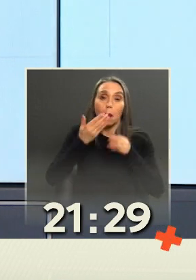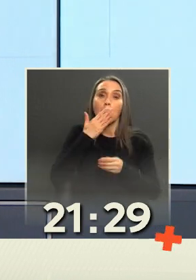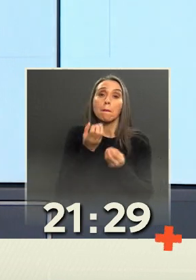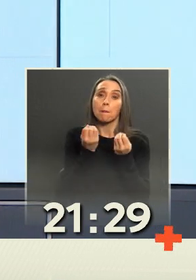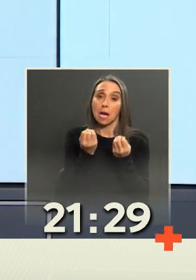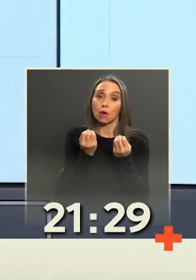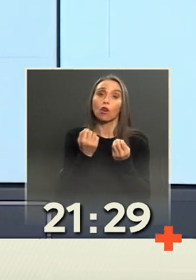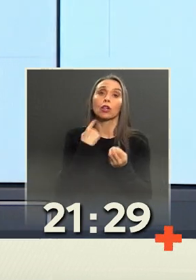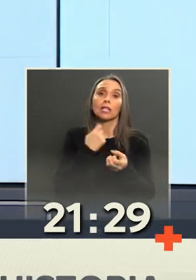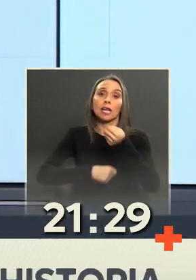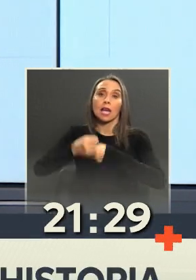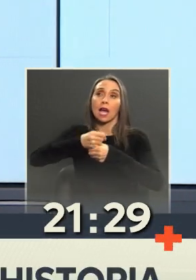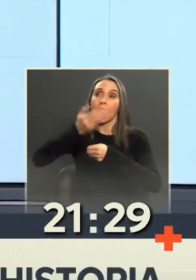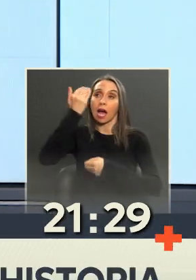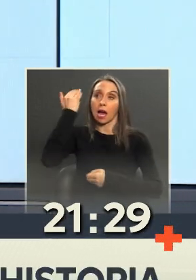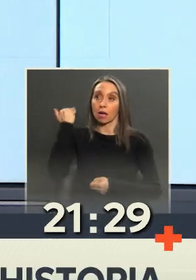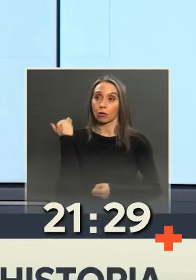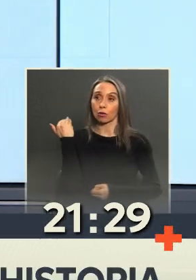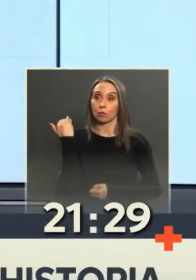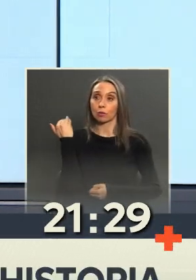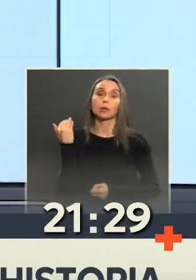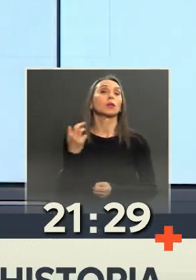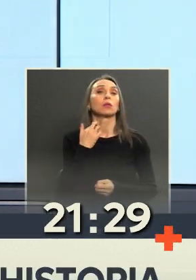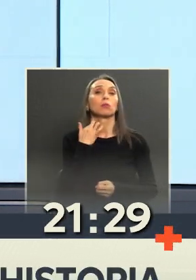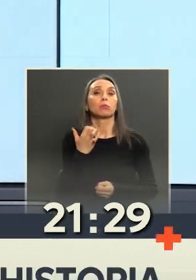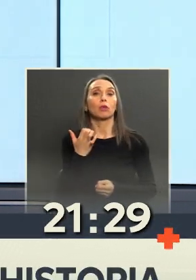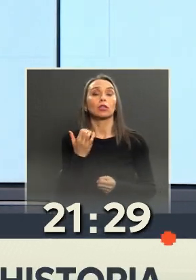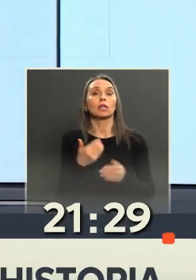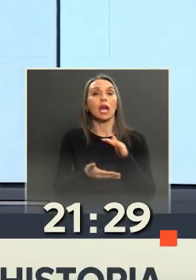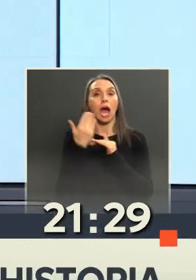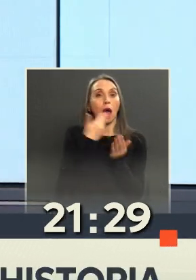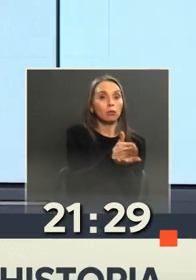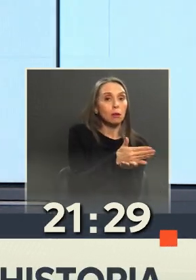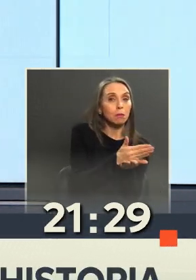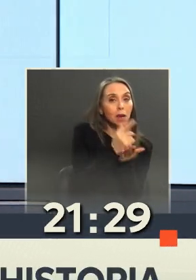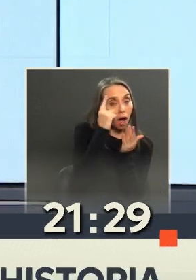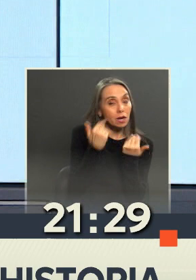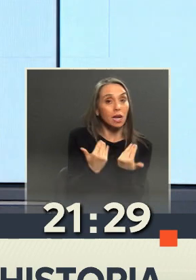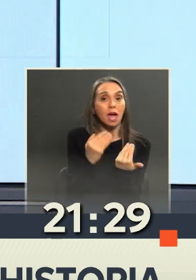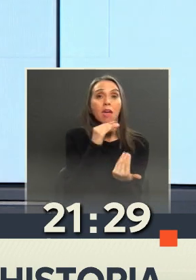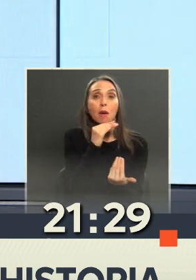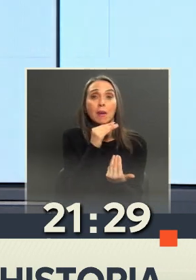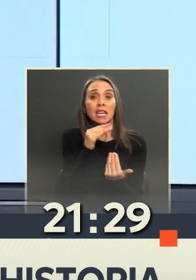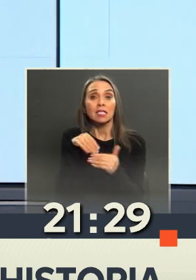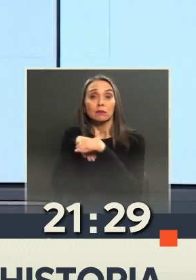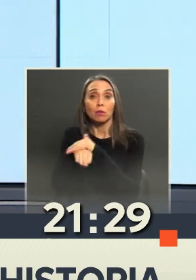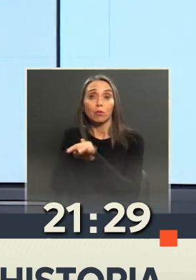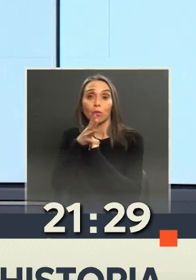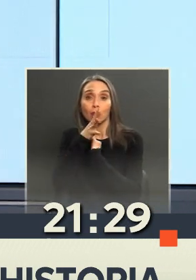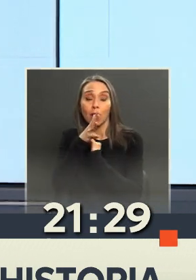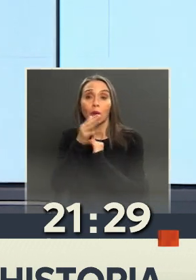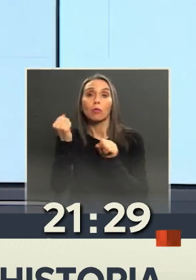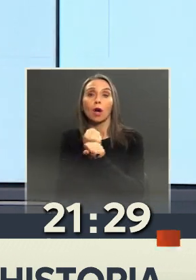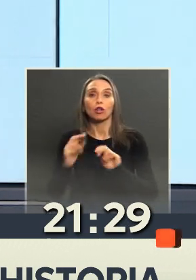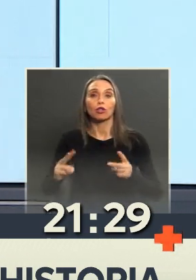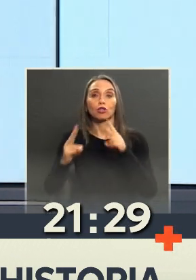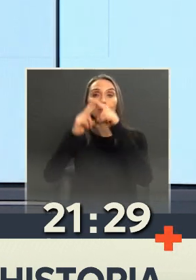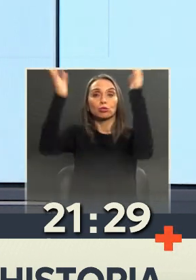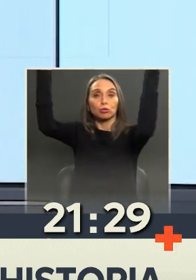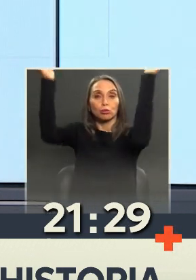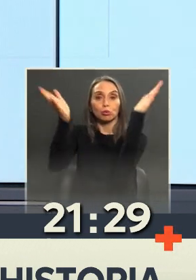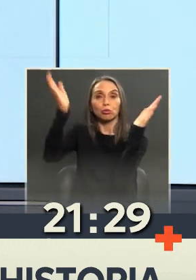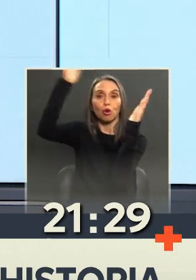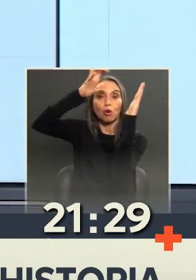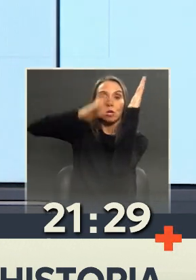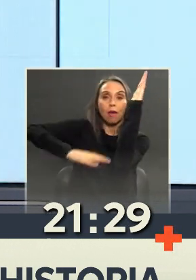en los años anteriores productos las medidas de emergencia que se han tomado también ya de la construcción de obras definitivas para ir